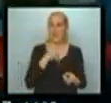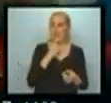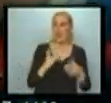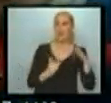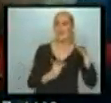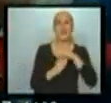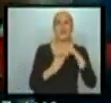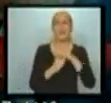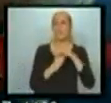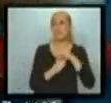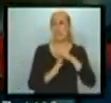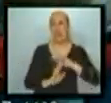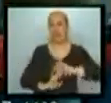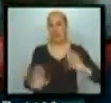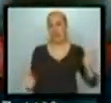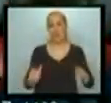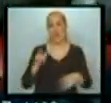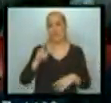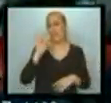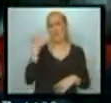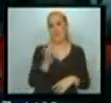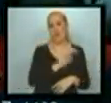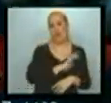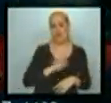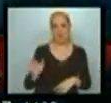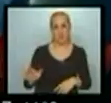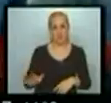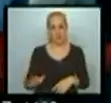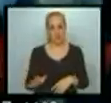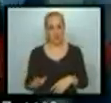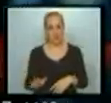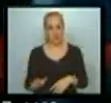10. Mascherano, lo mejor, ¿no?